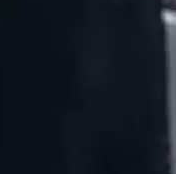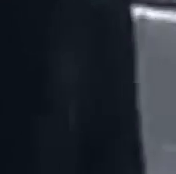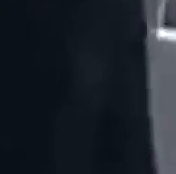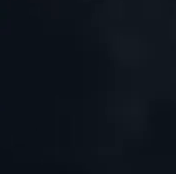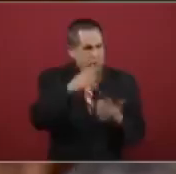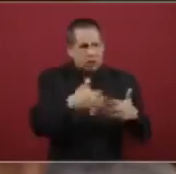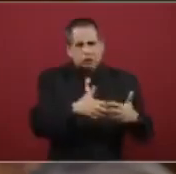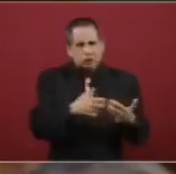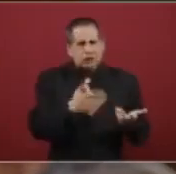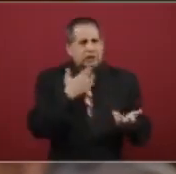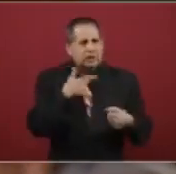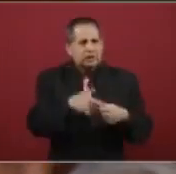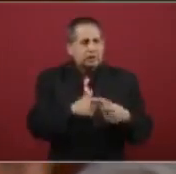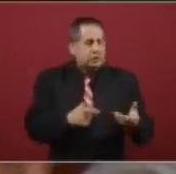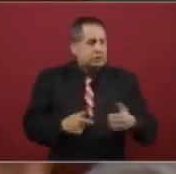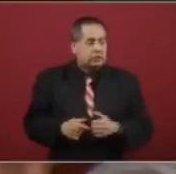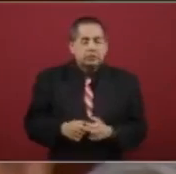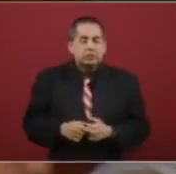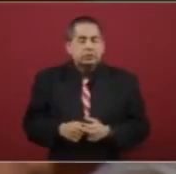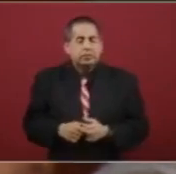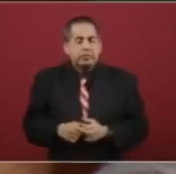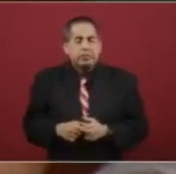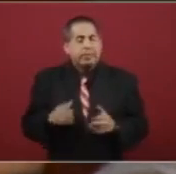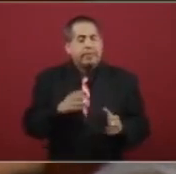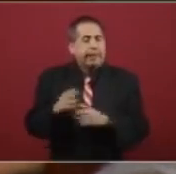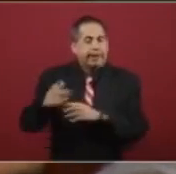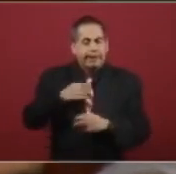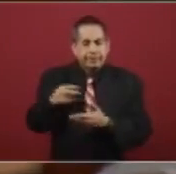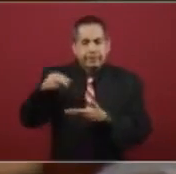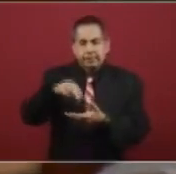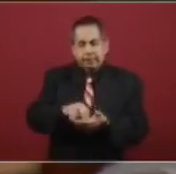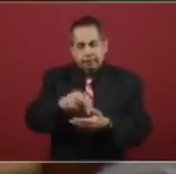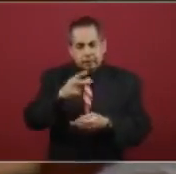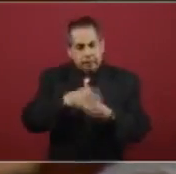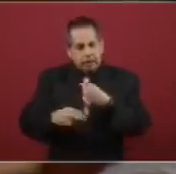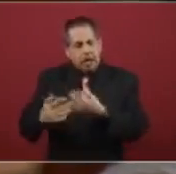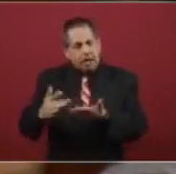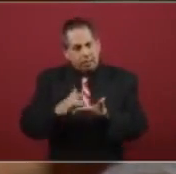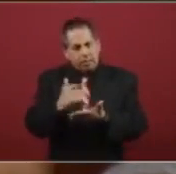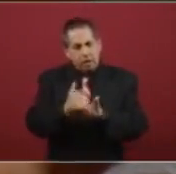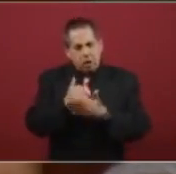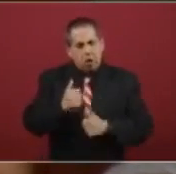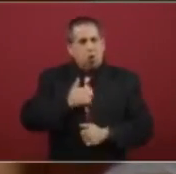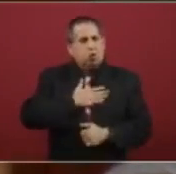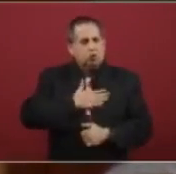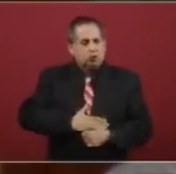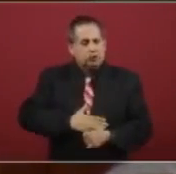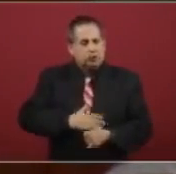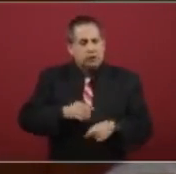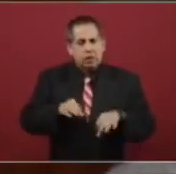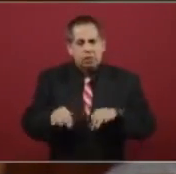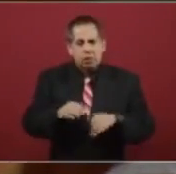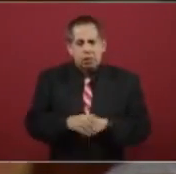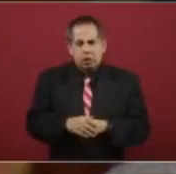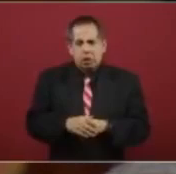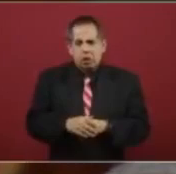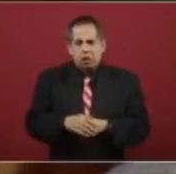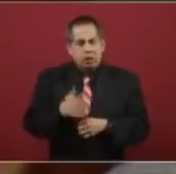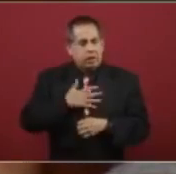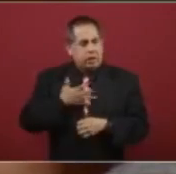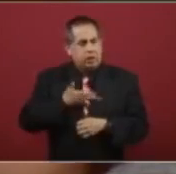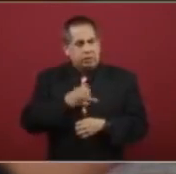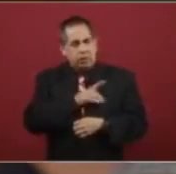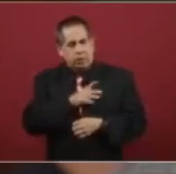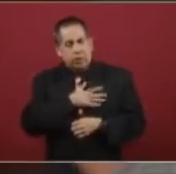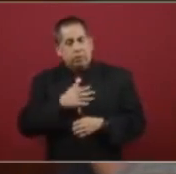del estado cuando nadó lópez había acudido a una de las conferencias mañaneras el año pasado a denunciar ante el presidente el temor por su vida apenas